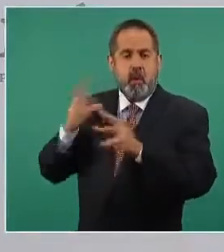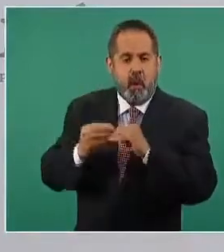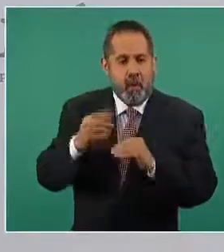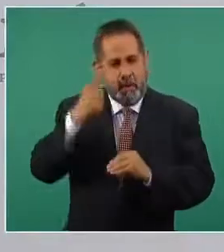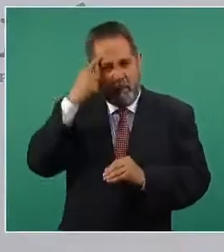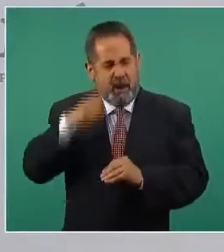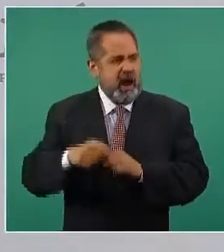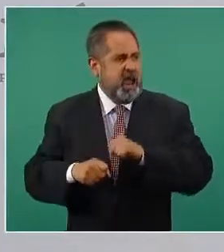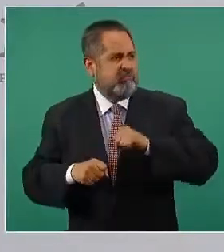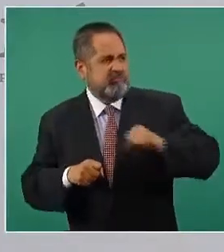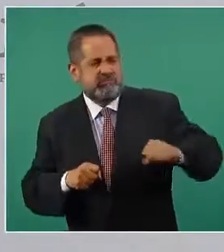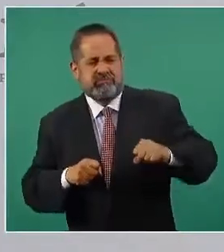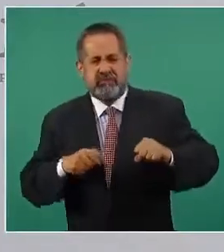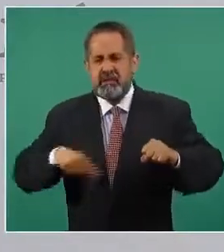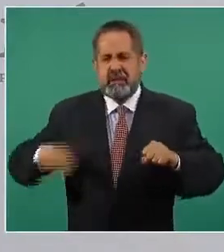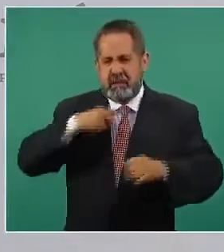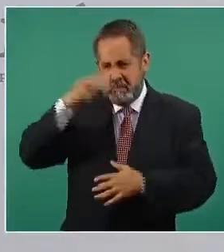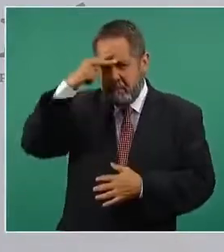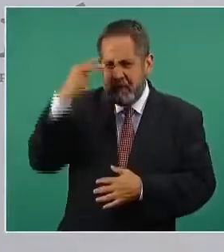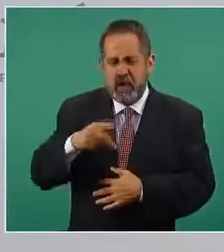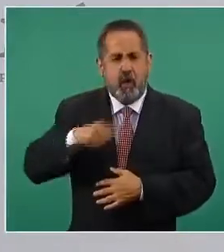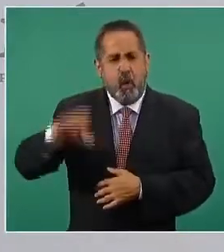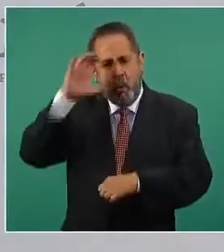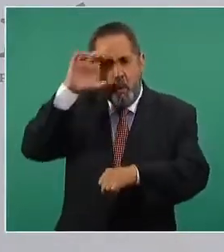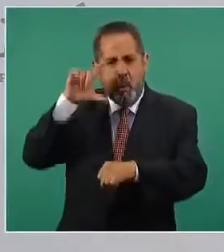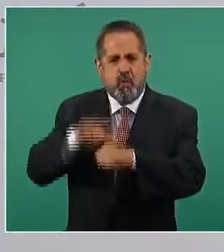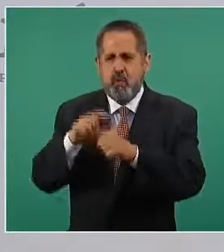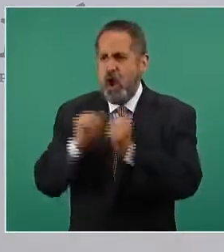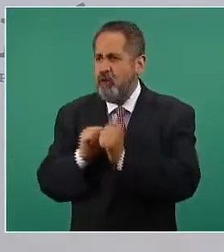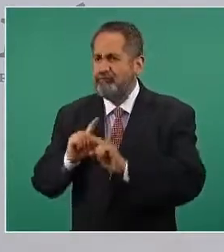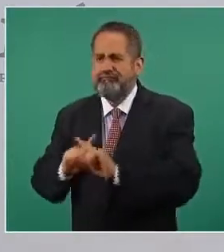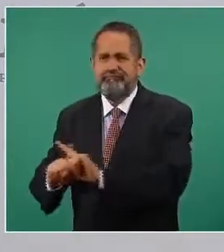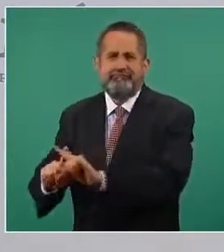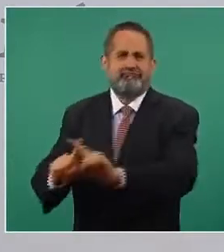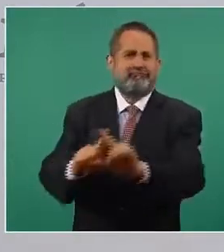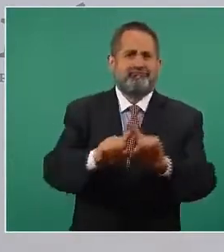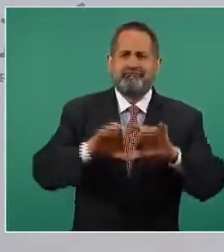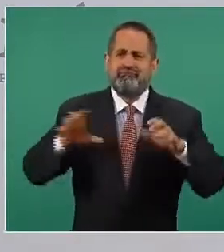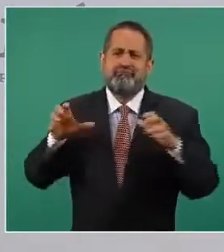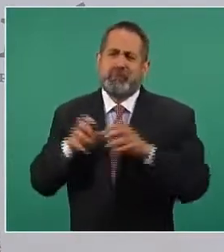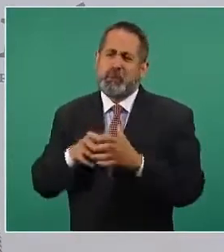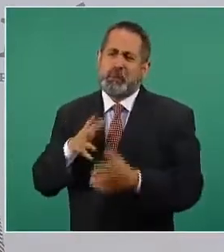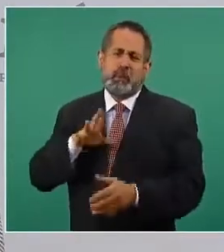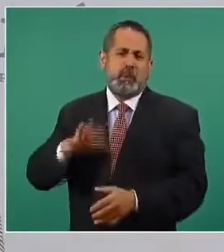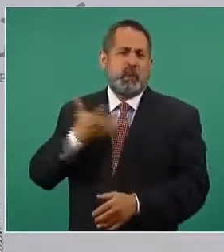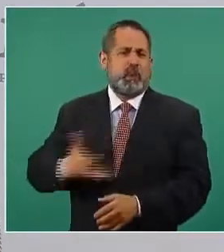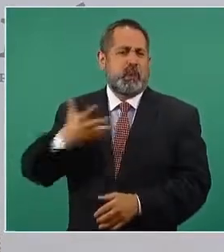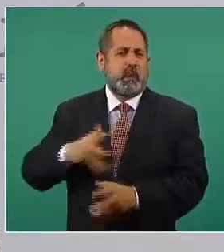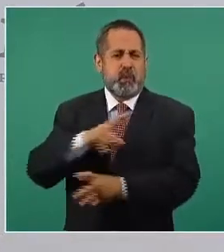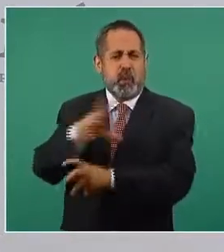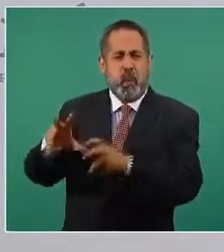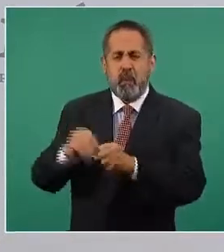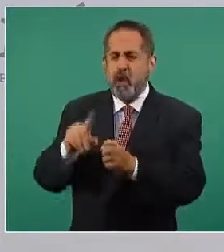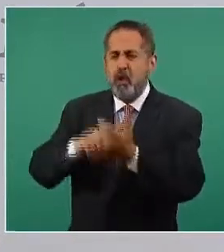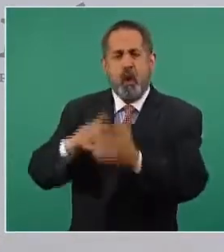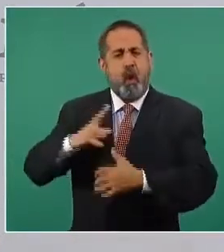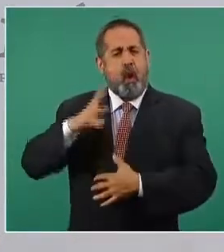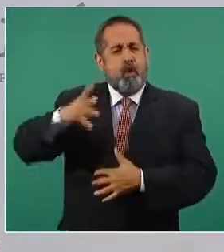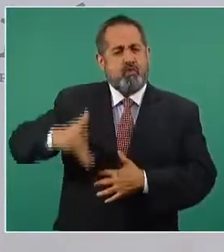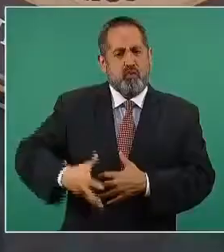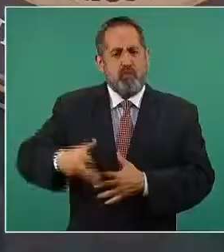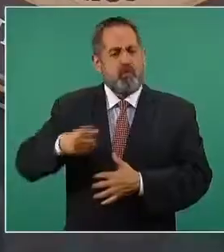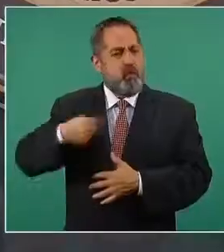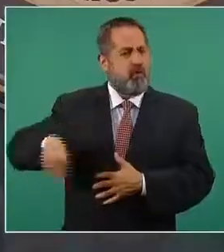y antipatriarcal, el México de una cultura diversa y extremadamente rica, que es de orgullo para todos los